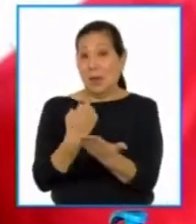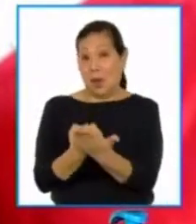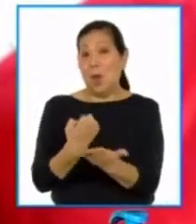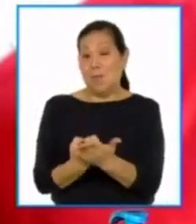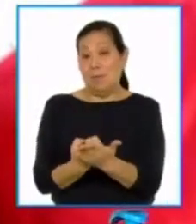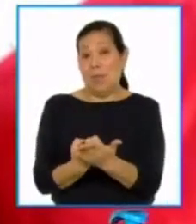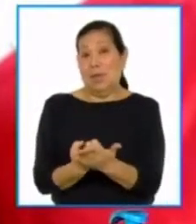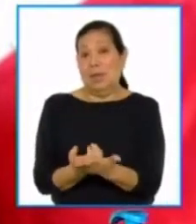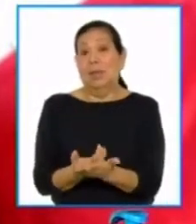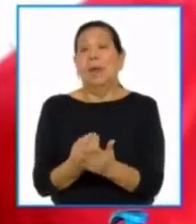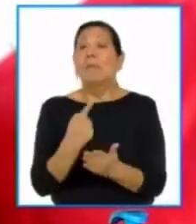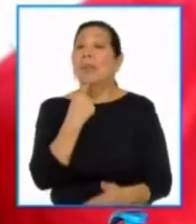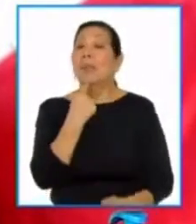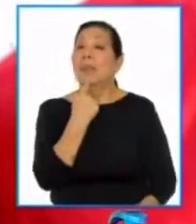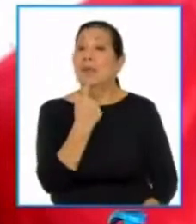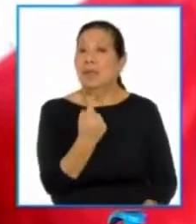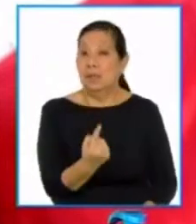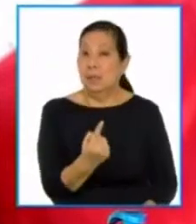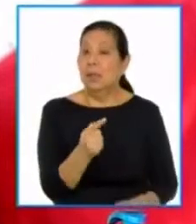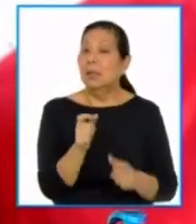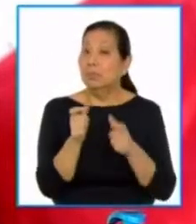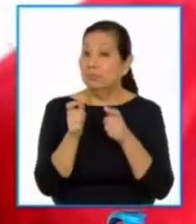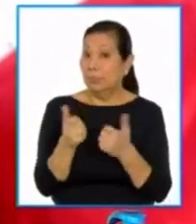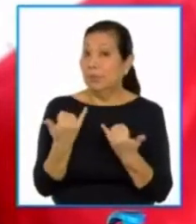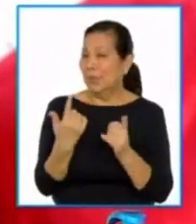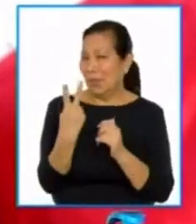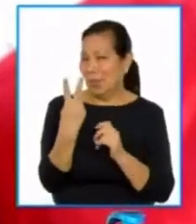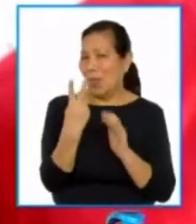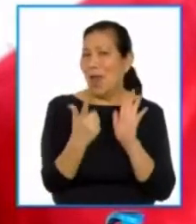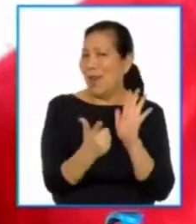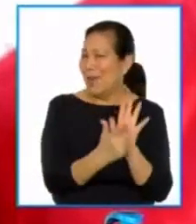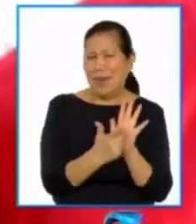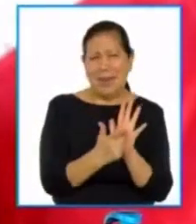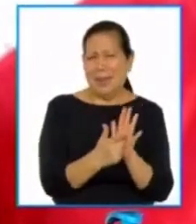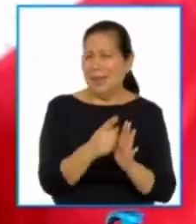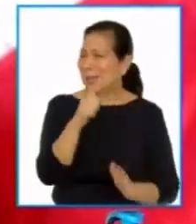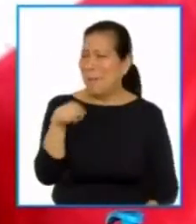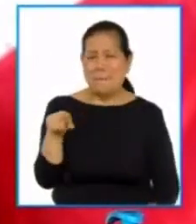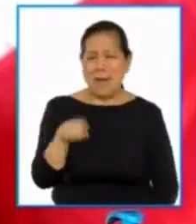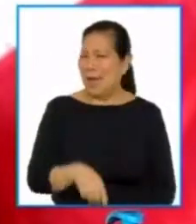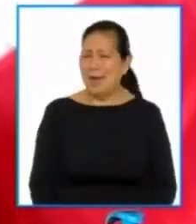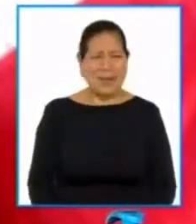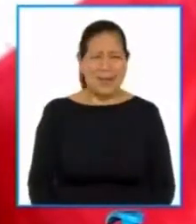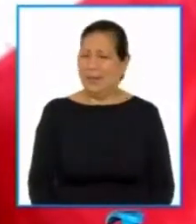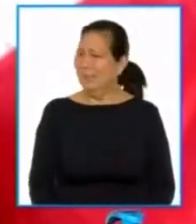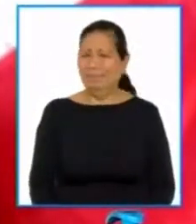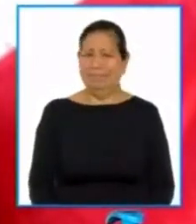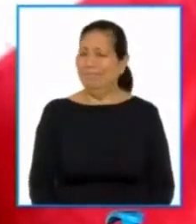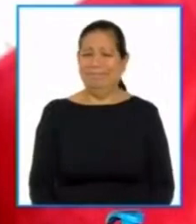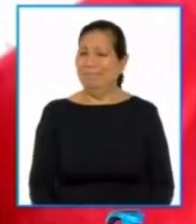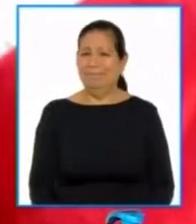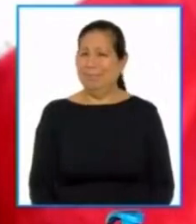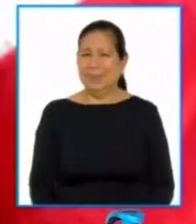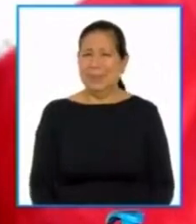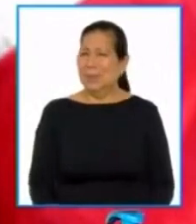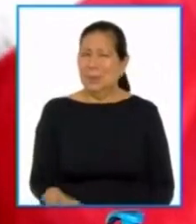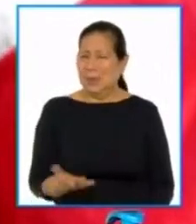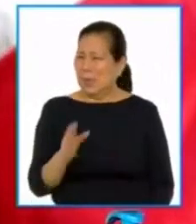Finanzas va a proponer la observación de estas leyes por ser malas y en parte por